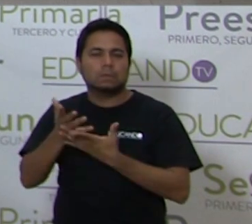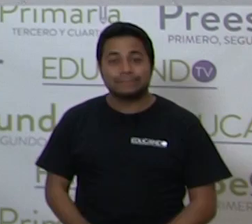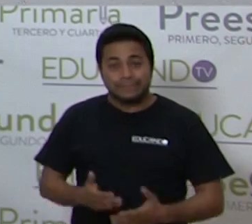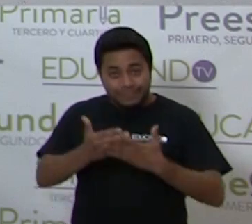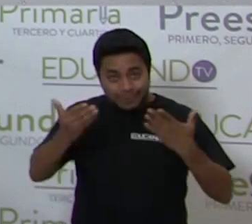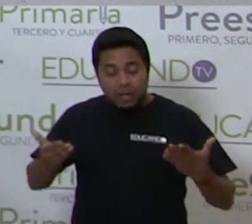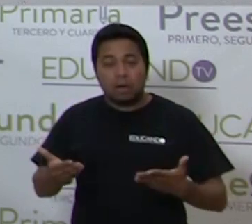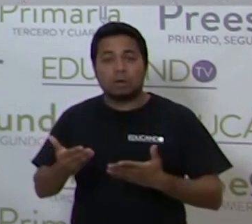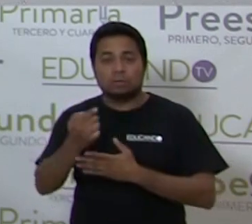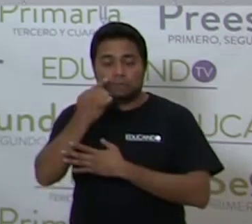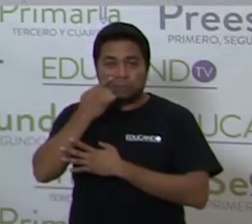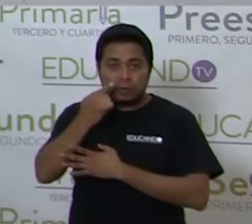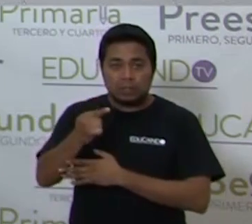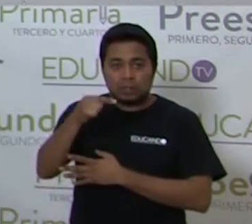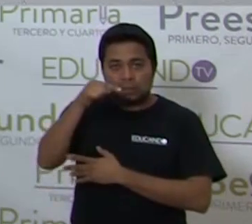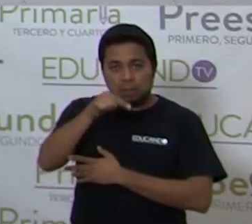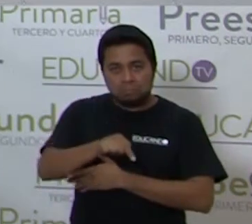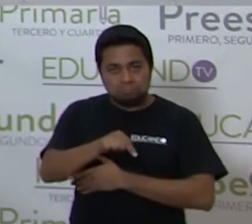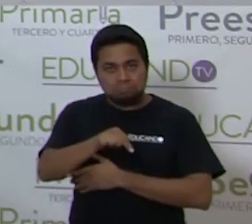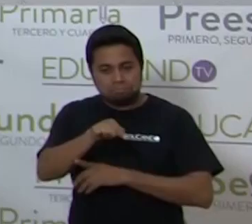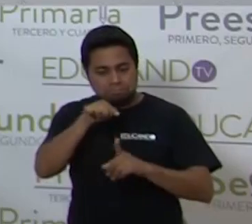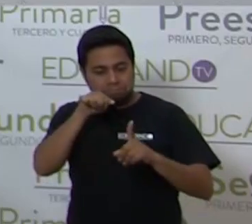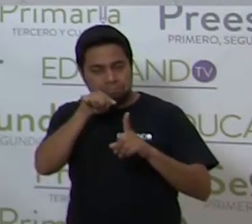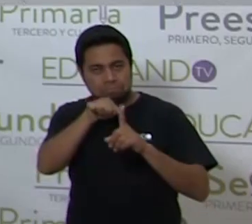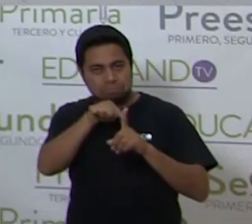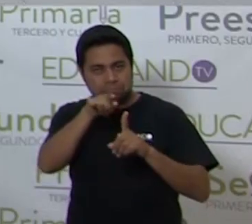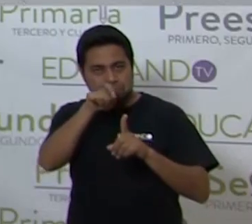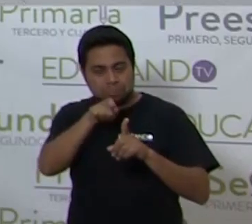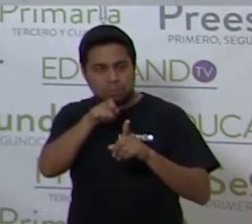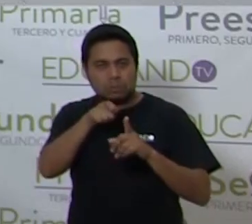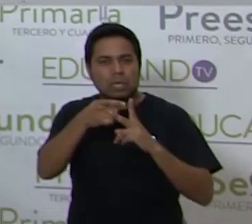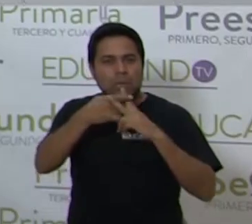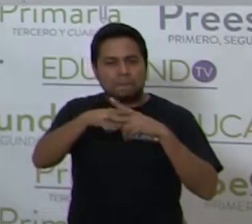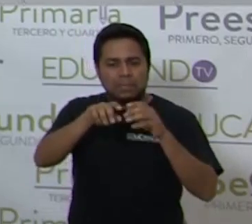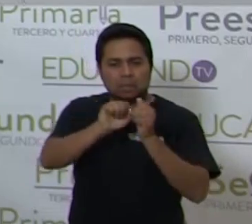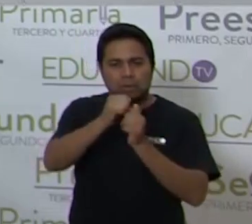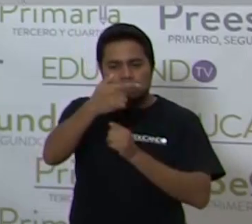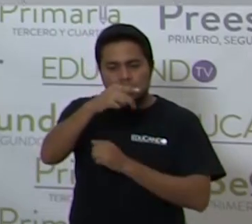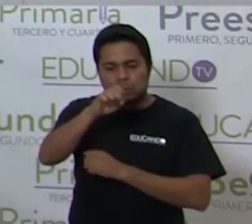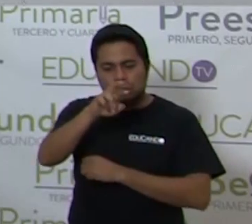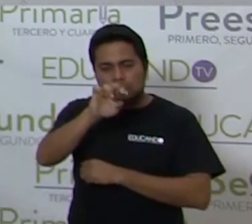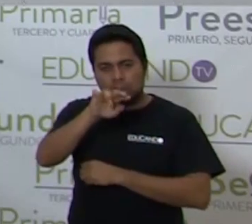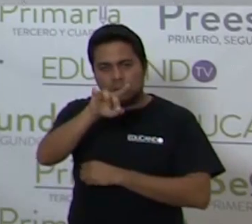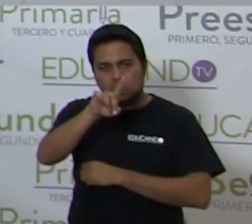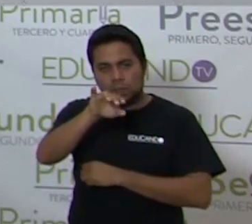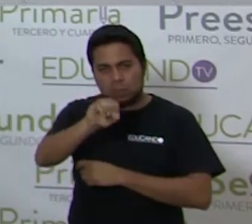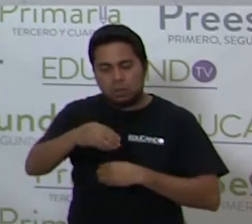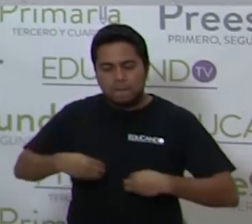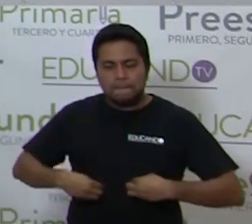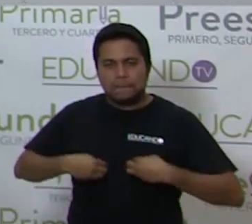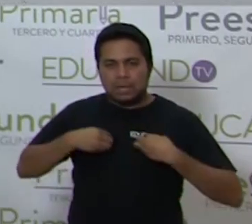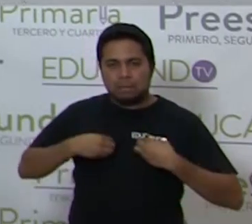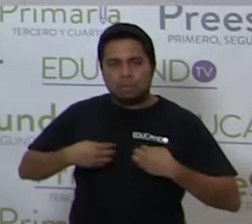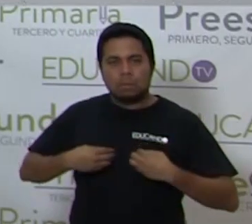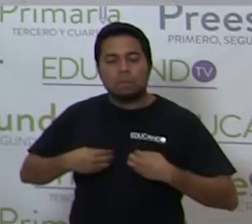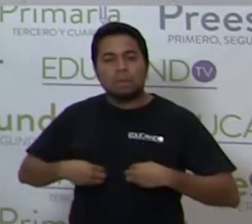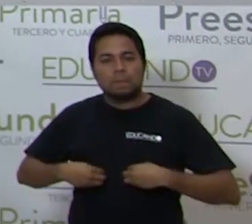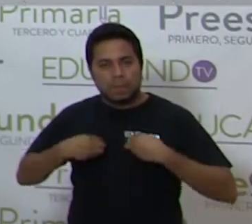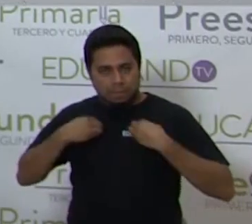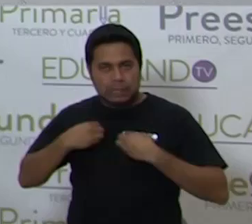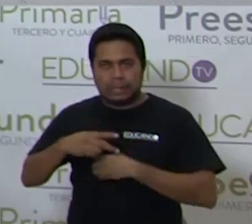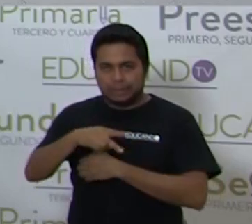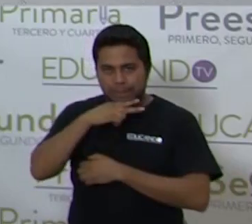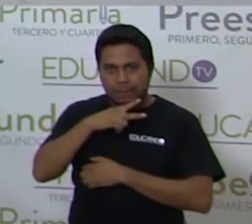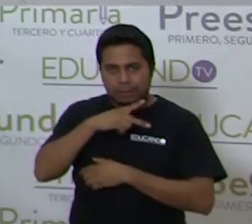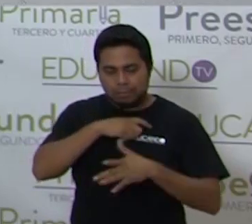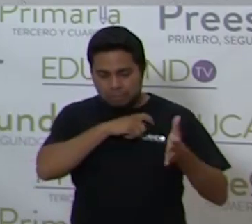Ahora bien, vamos a ver a partir de los gerundios el verbo vivir. Bien, vamos a anotarlo de